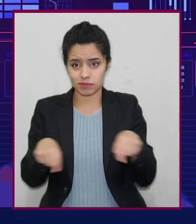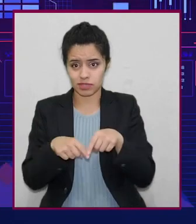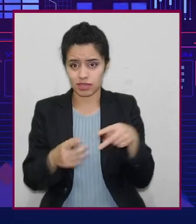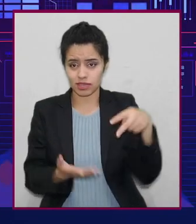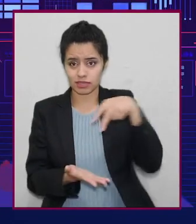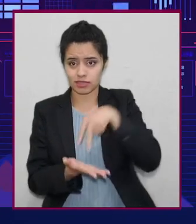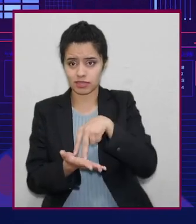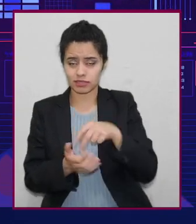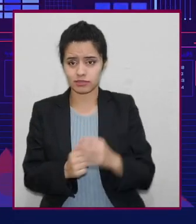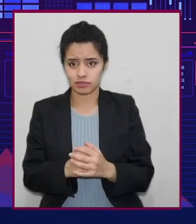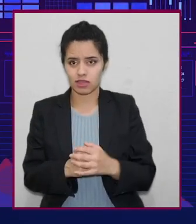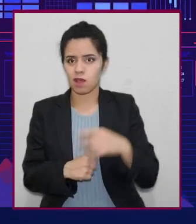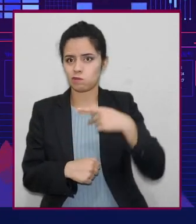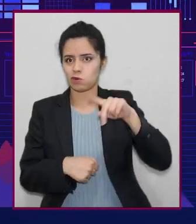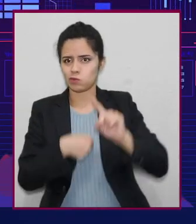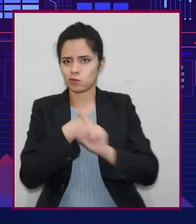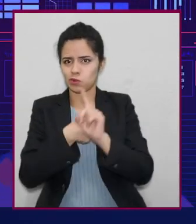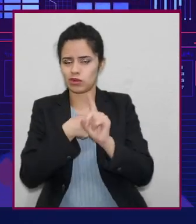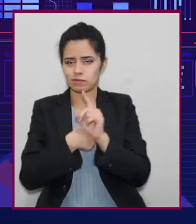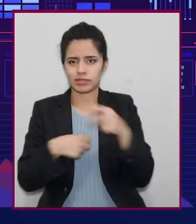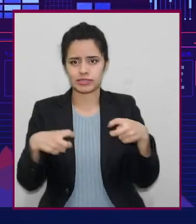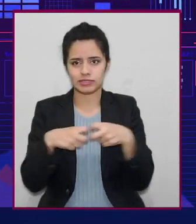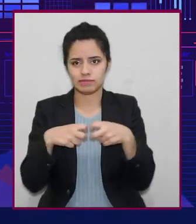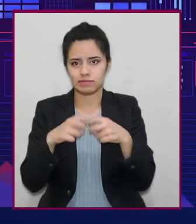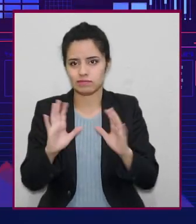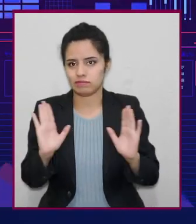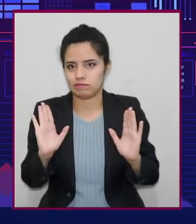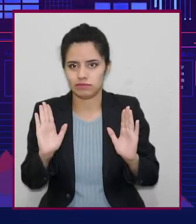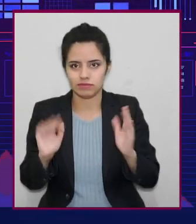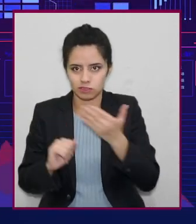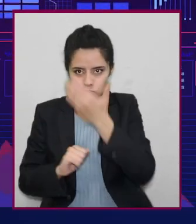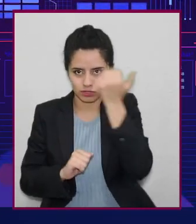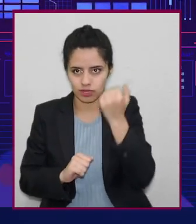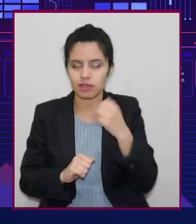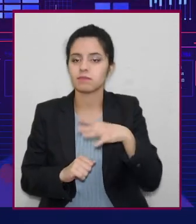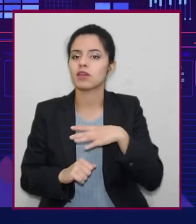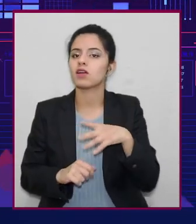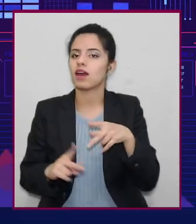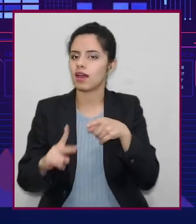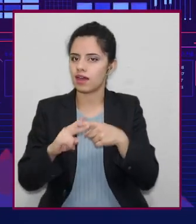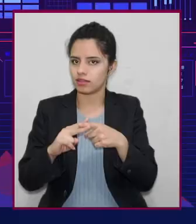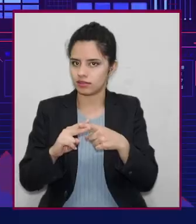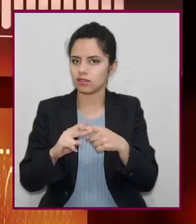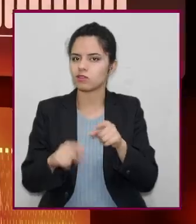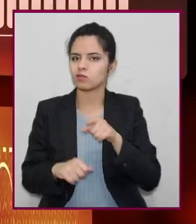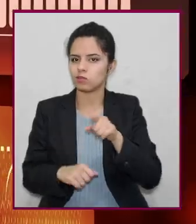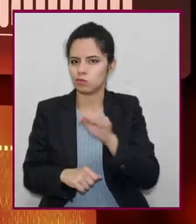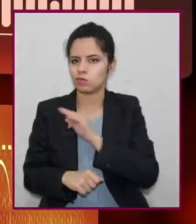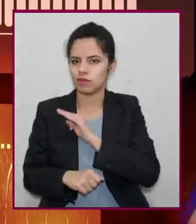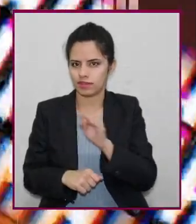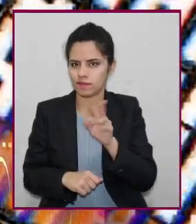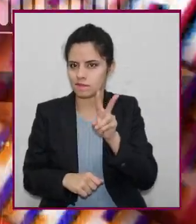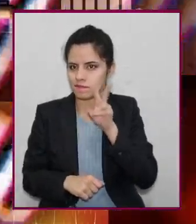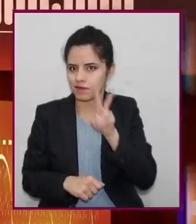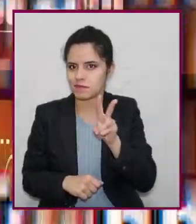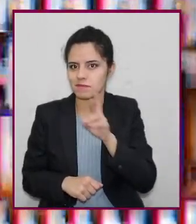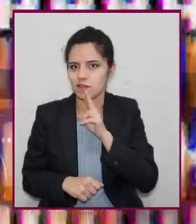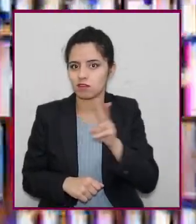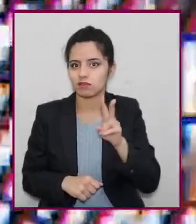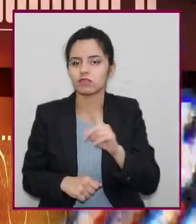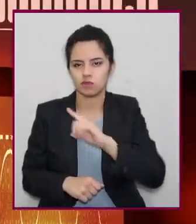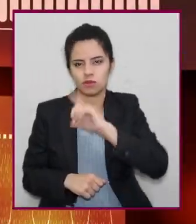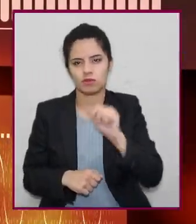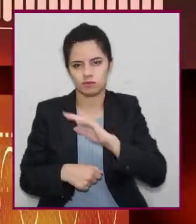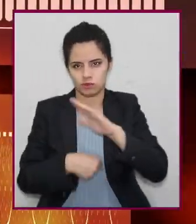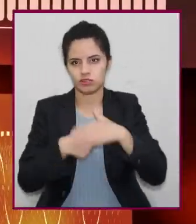en pantalla? Pues con lo de tu problema de nervios, no sé. Pero sí hay una herramienta que puede ayudar a lucirte. Pero lo vemos la próxima semana,